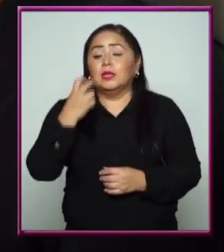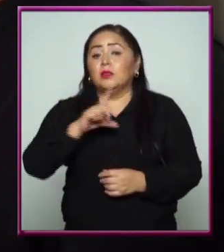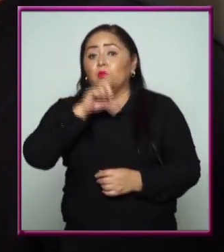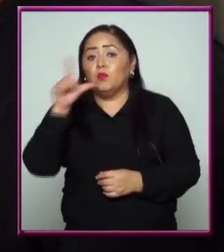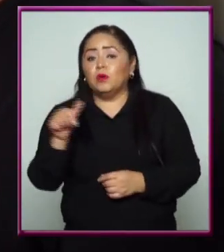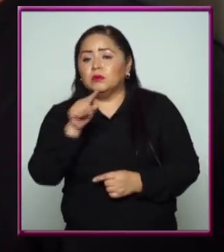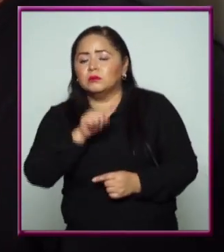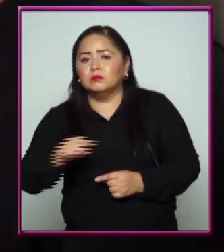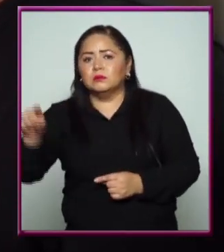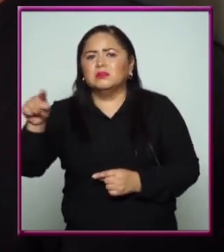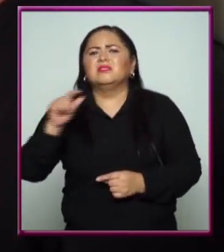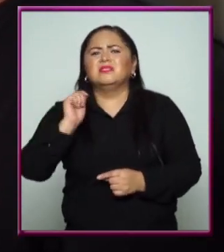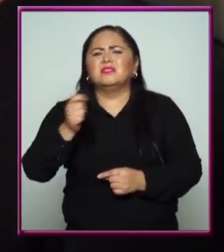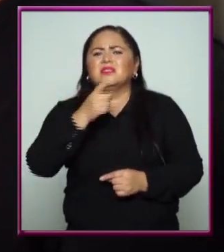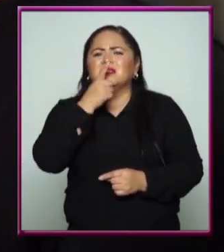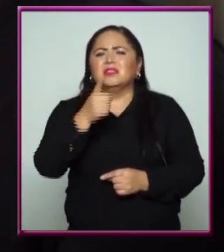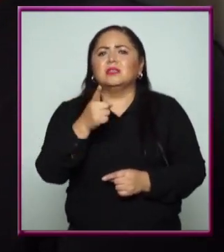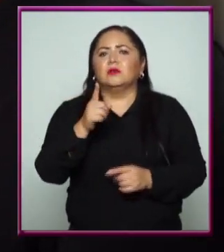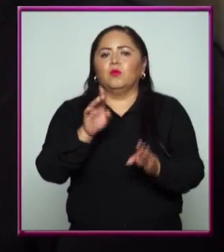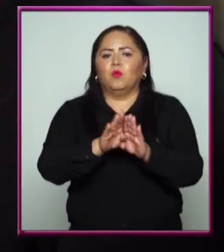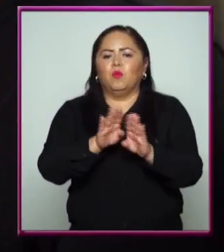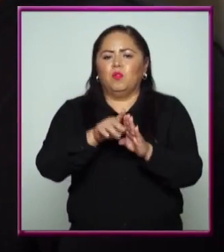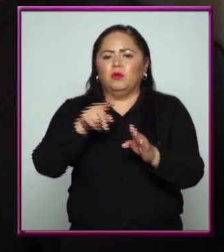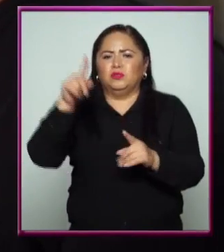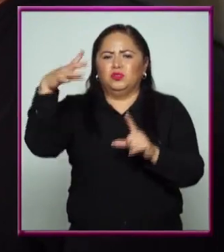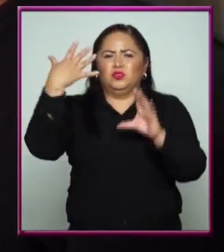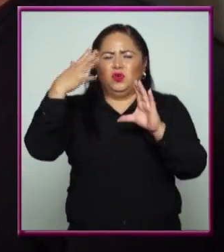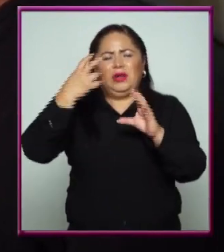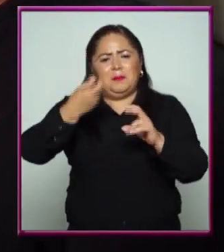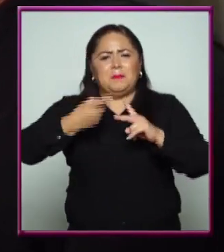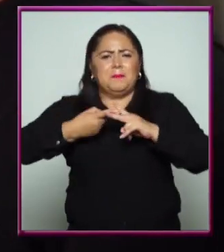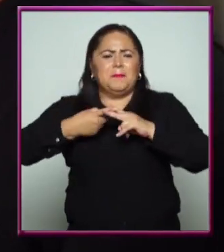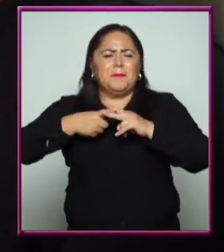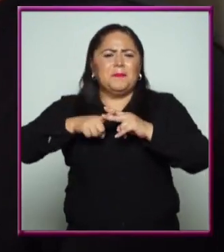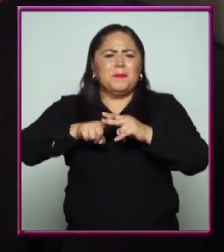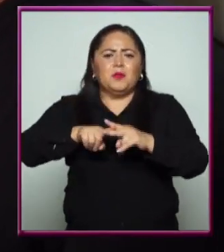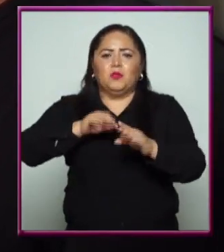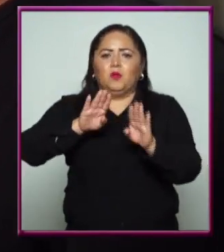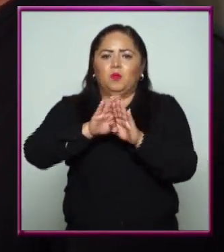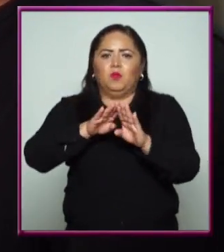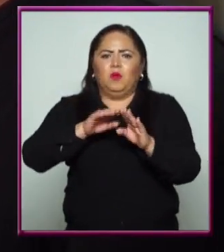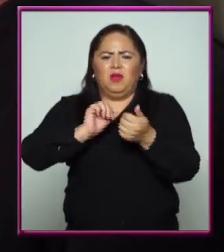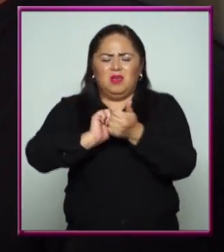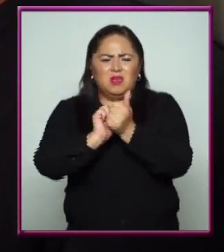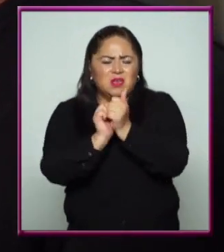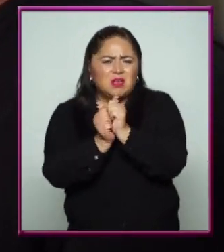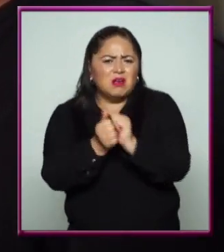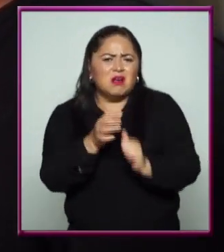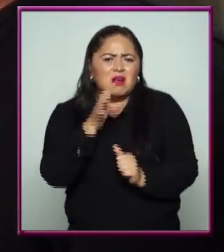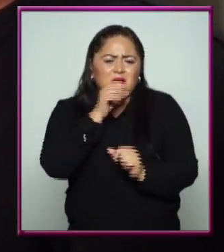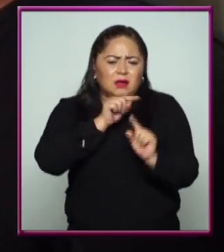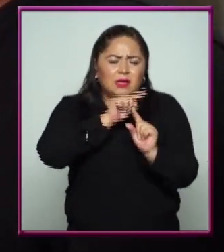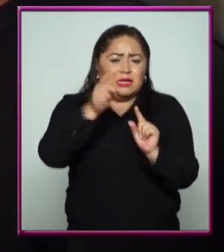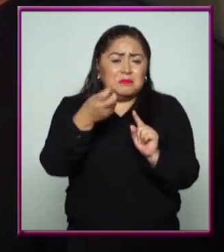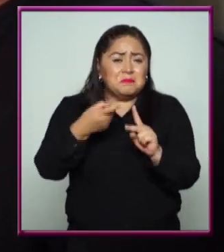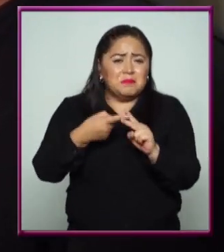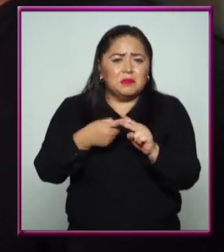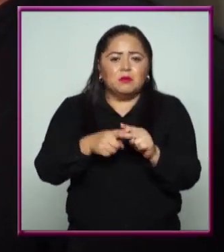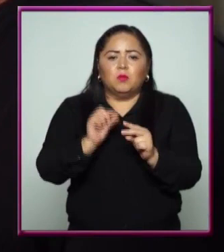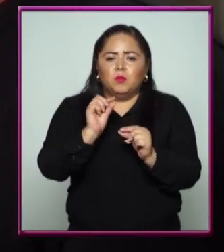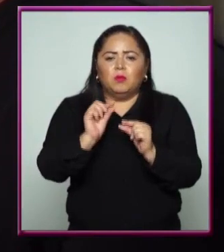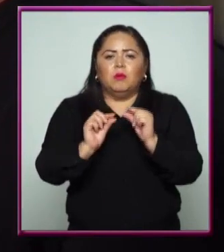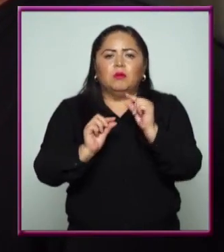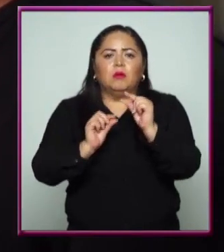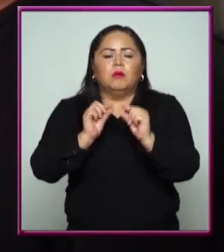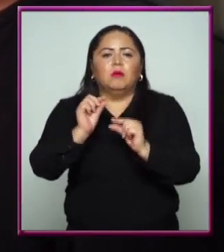ahí sigue la cromósfera, que es una zona del Sol donde se empieza a generar toda la actividad. Ahí se empieza a calentar